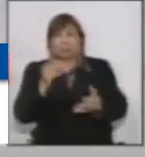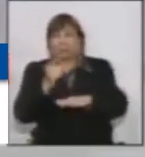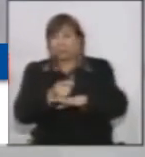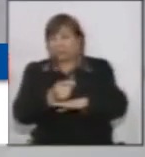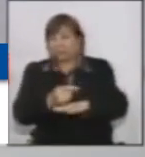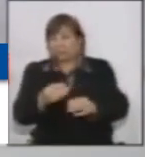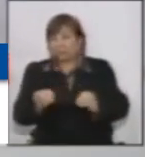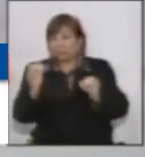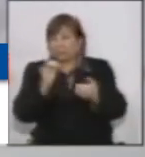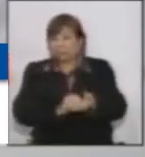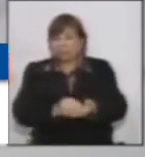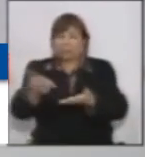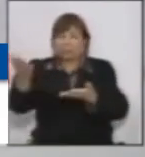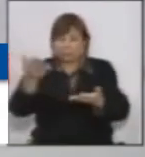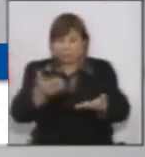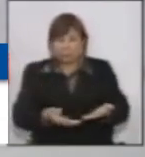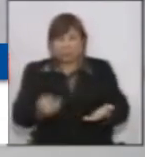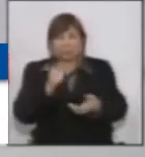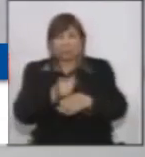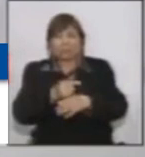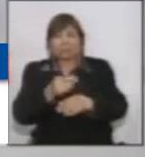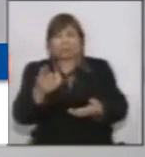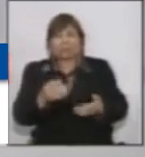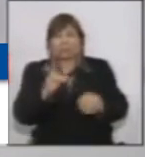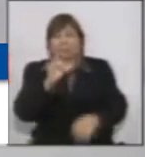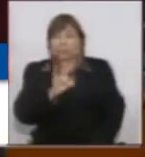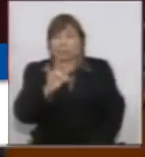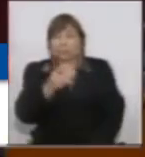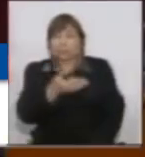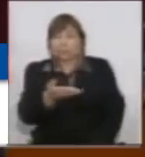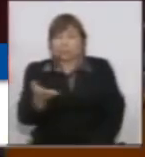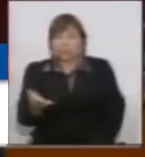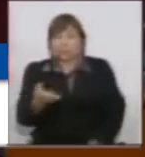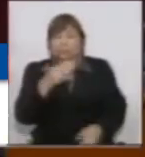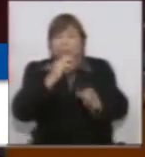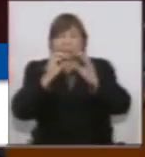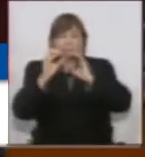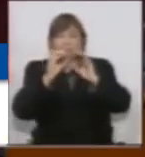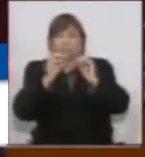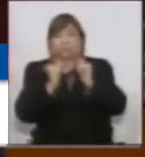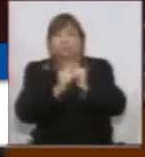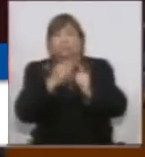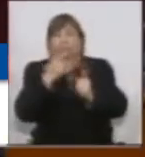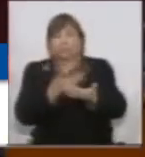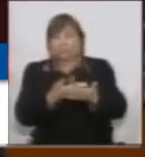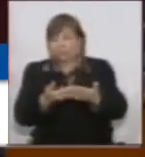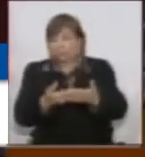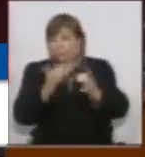interpelados, los vuelve a traer e insistir con ellos. Y usar a los medios de comunicación para que ataquen a